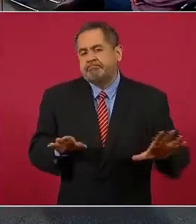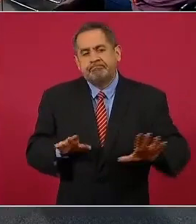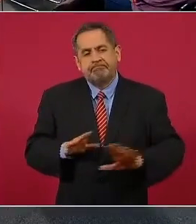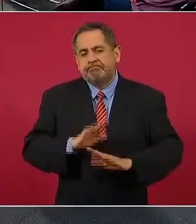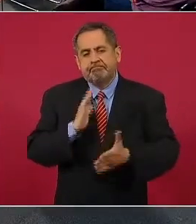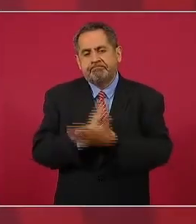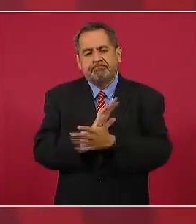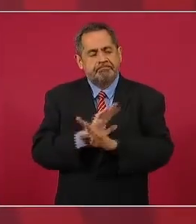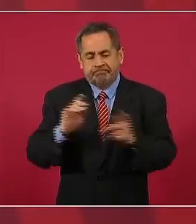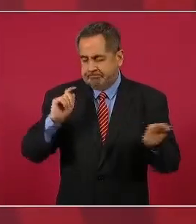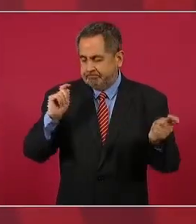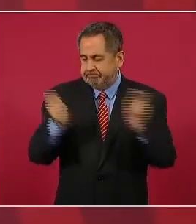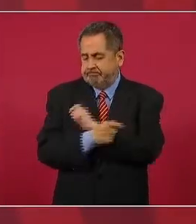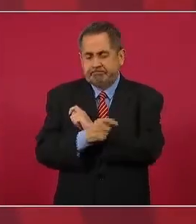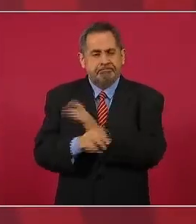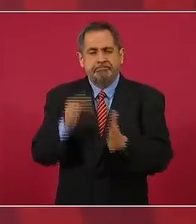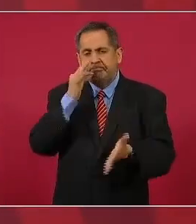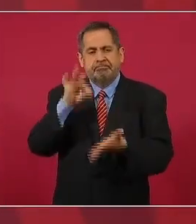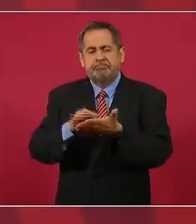Esto ya cambió,